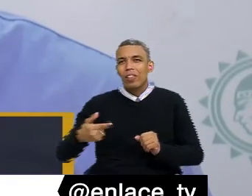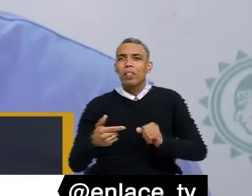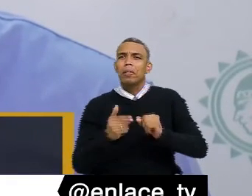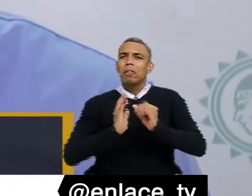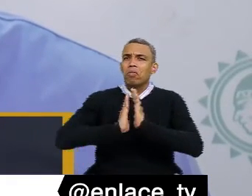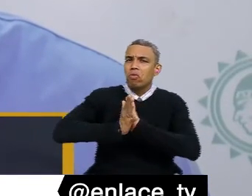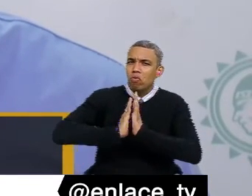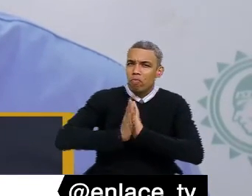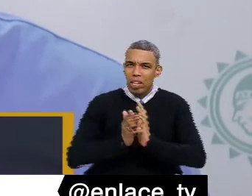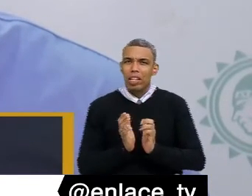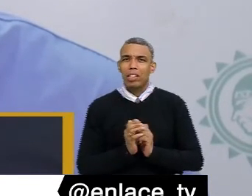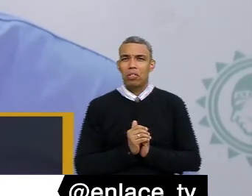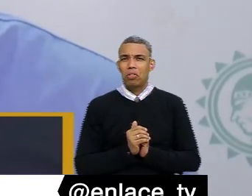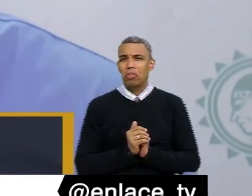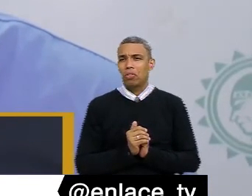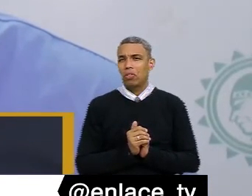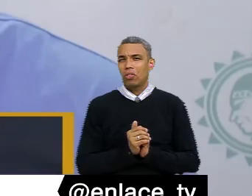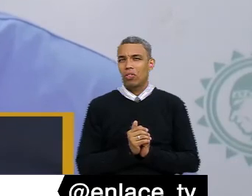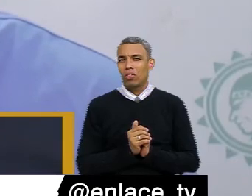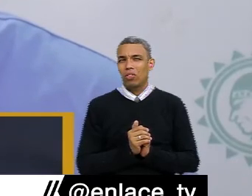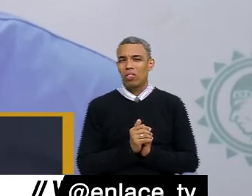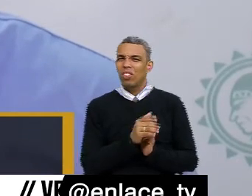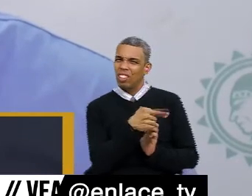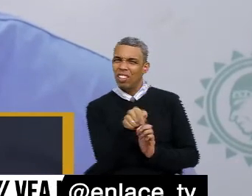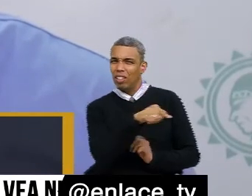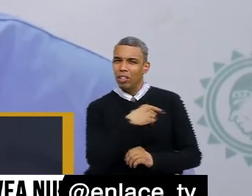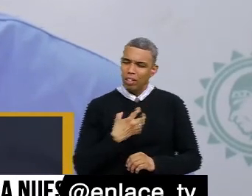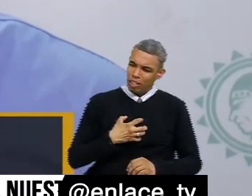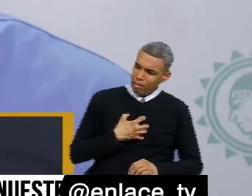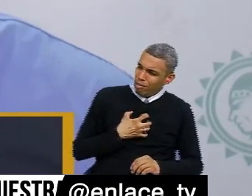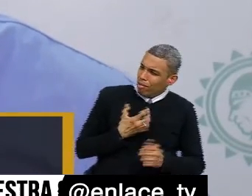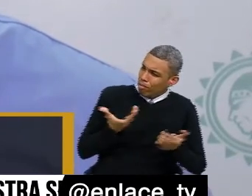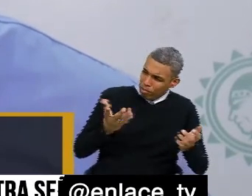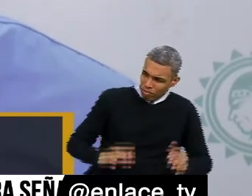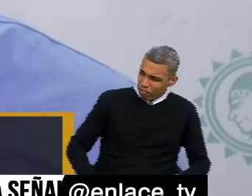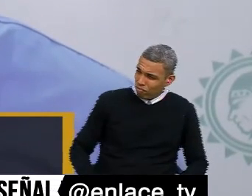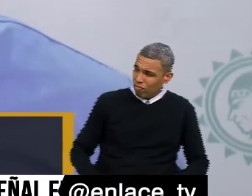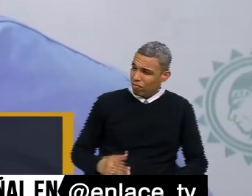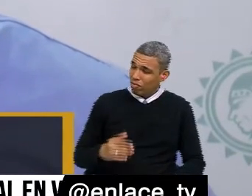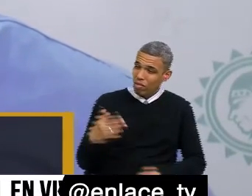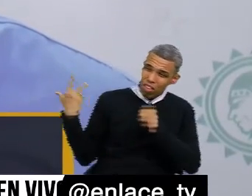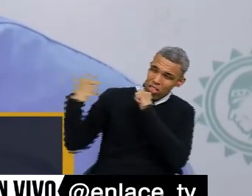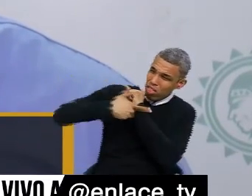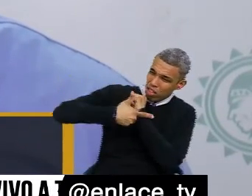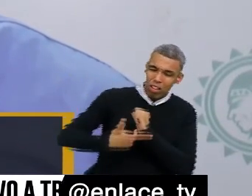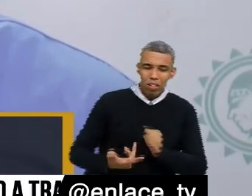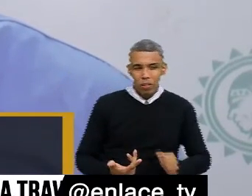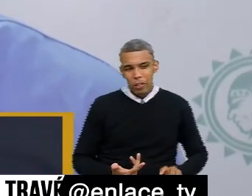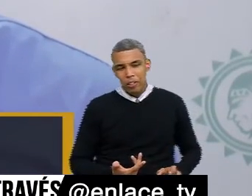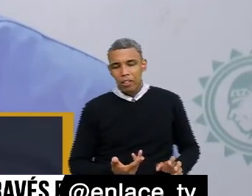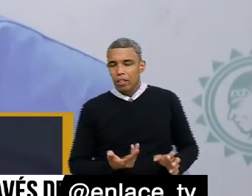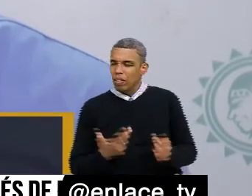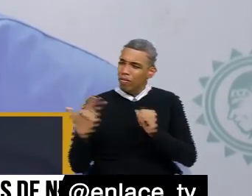debate pues bastante duro, bastante complicado, ya que se encuentran de las tres partes aquí, como lo es el gobierno,